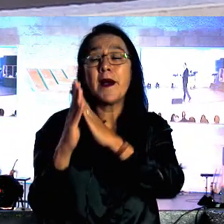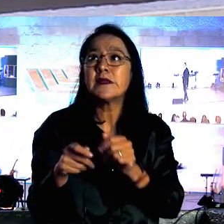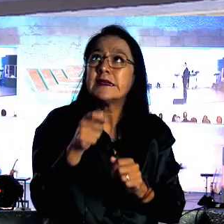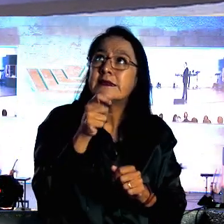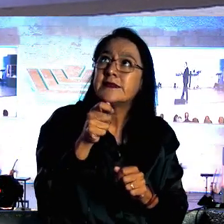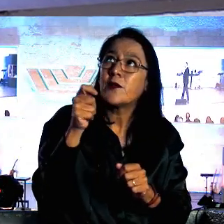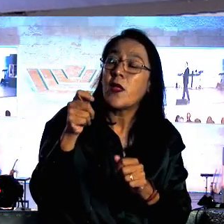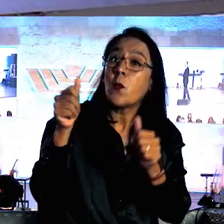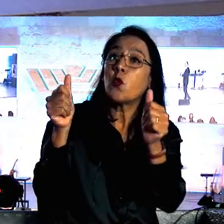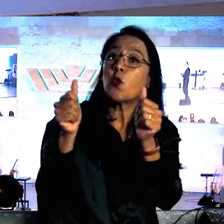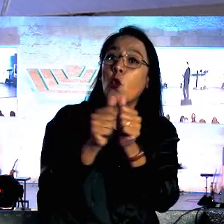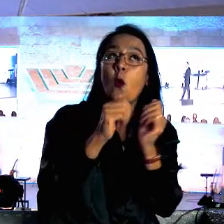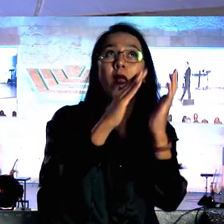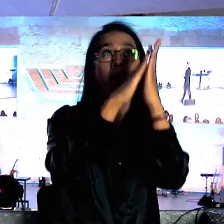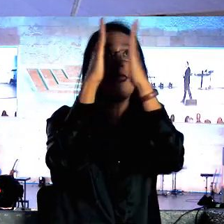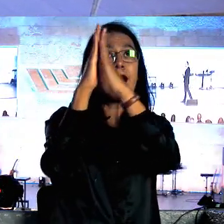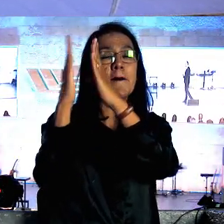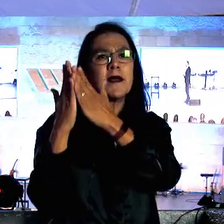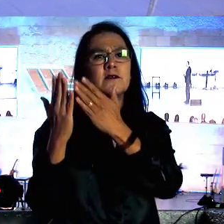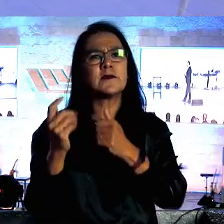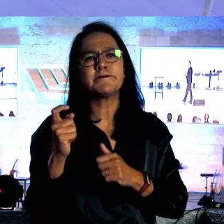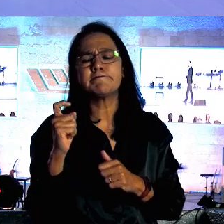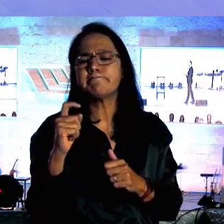Es como cuando tú llegas a algún lugar,